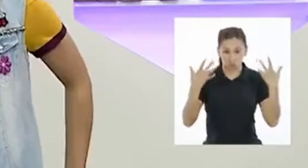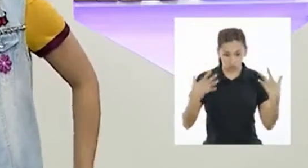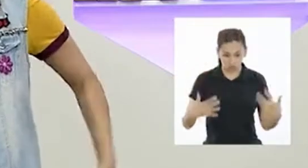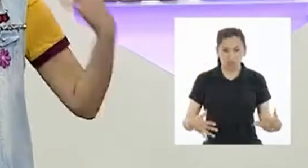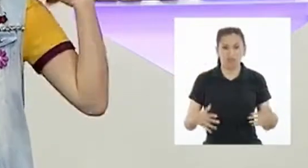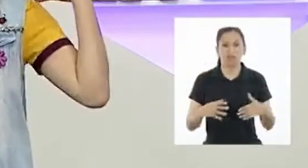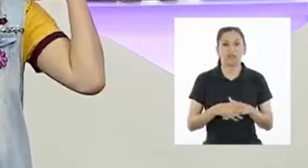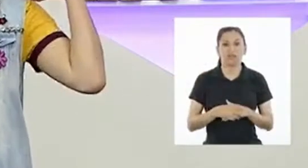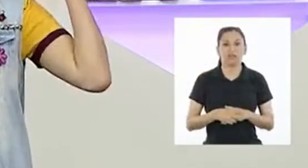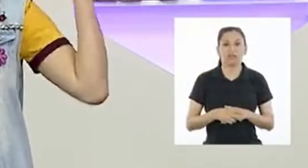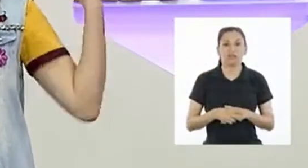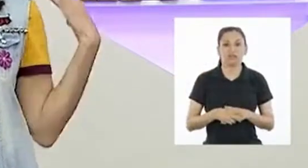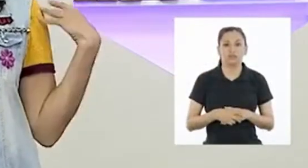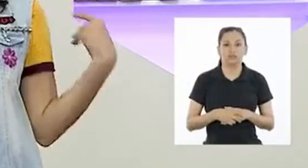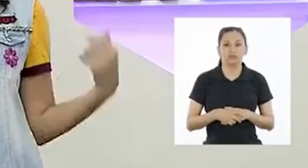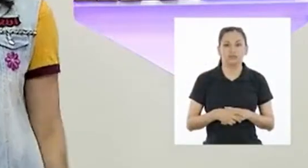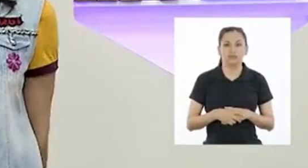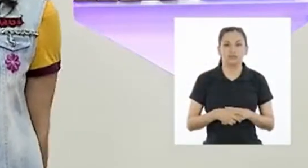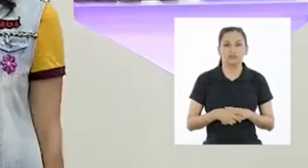¡Wow!